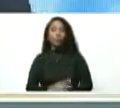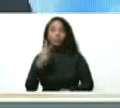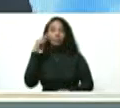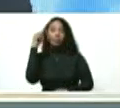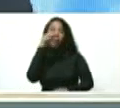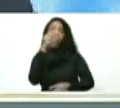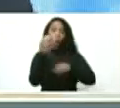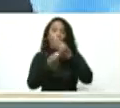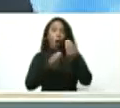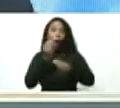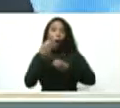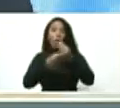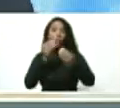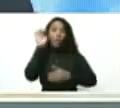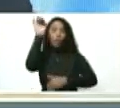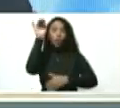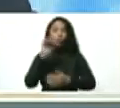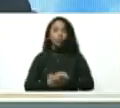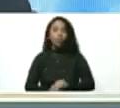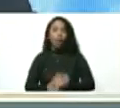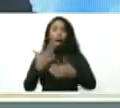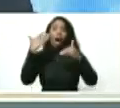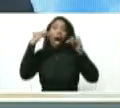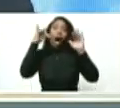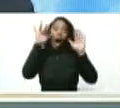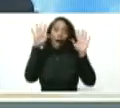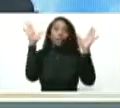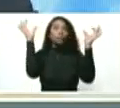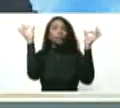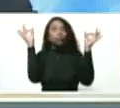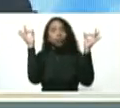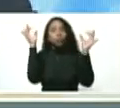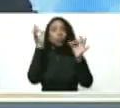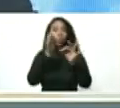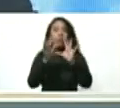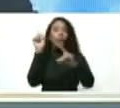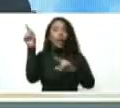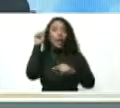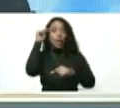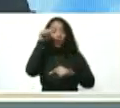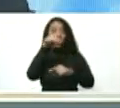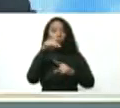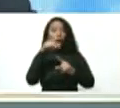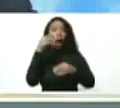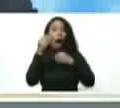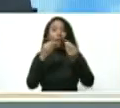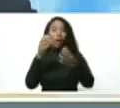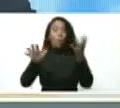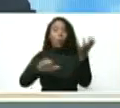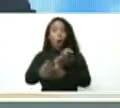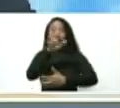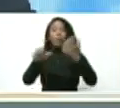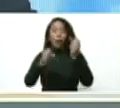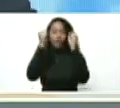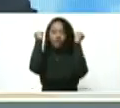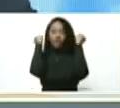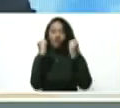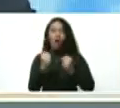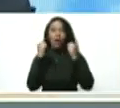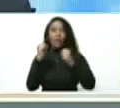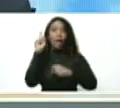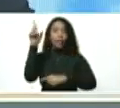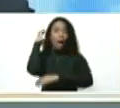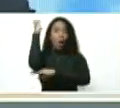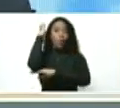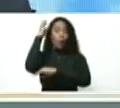veremos, hay pronósticos y todos apuntan a una crisis brutal en